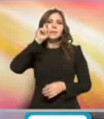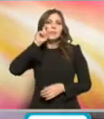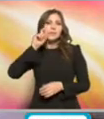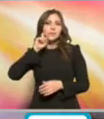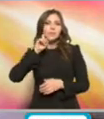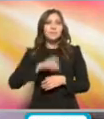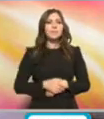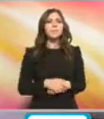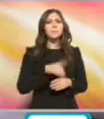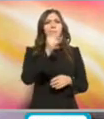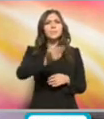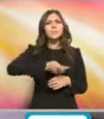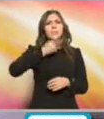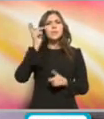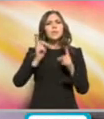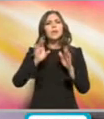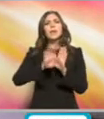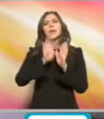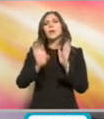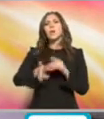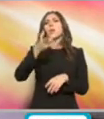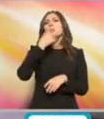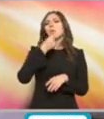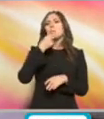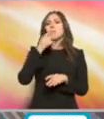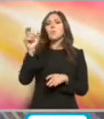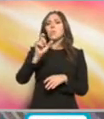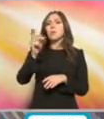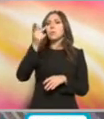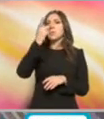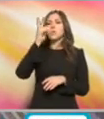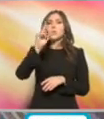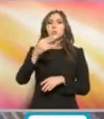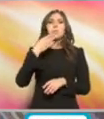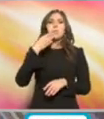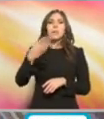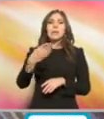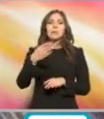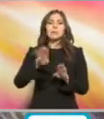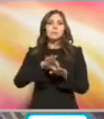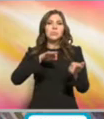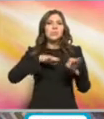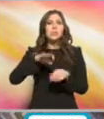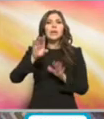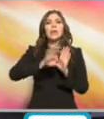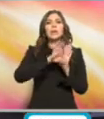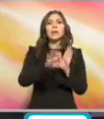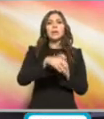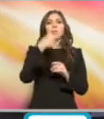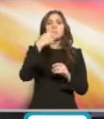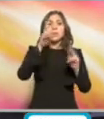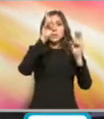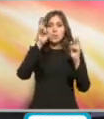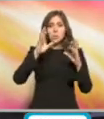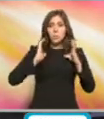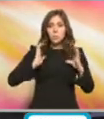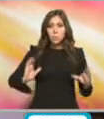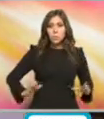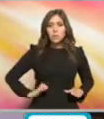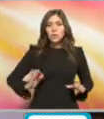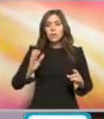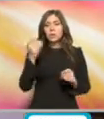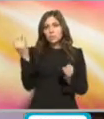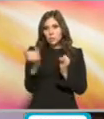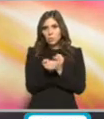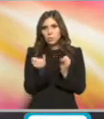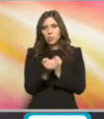no me quiero quedar. Por ejemplo, en el tema de la disfunción eréctil, muchas veces es un problema físico, no necesariamente psicológico. Exactamente. ¿Se puede también acudir a